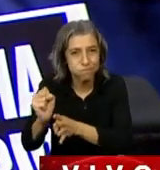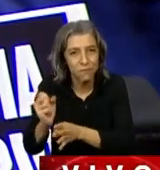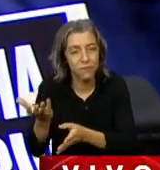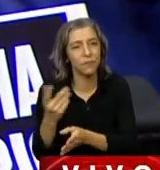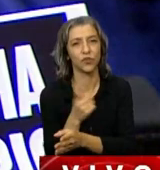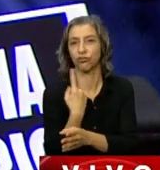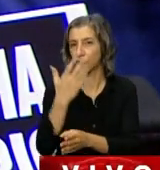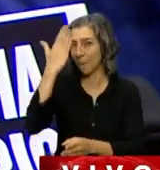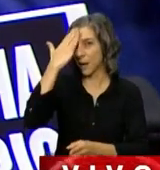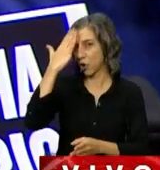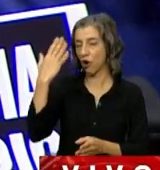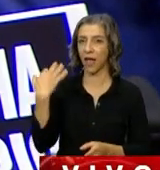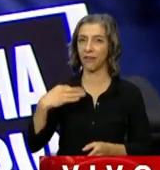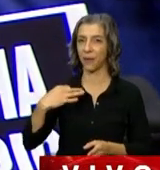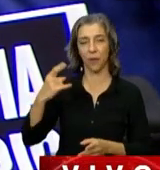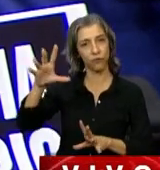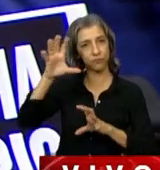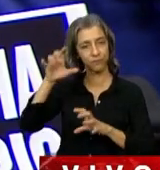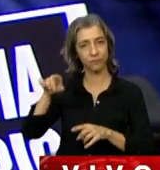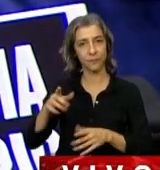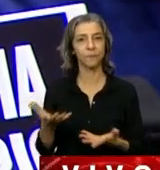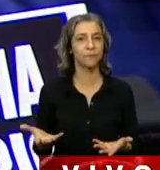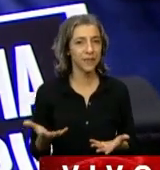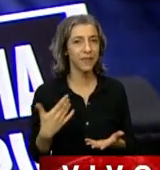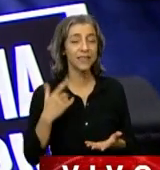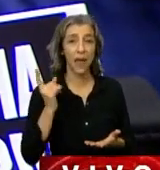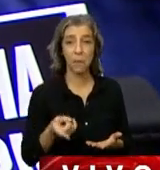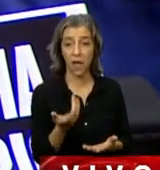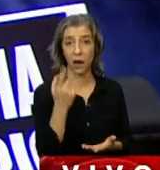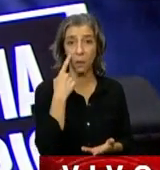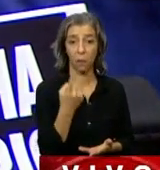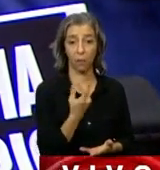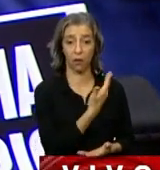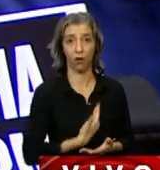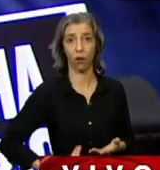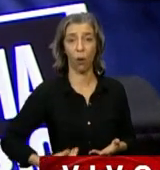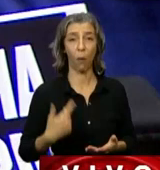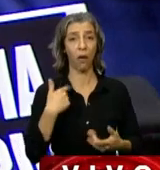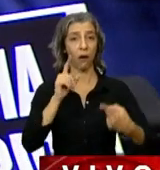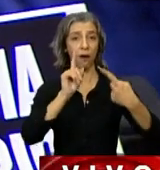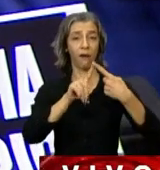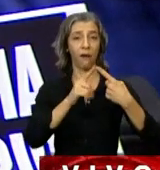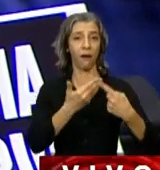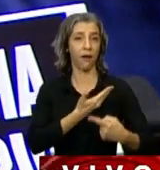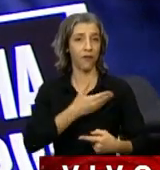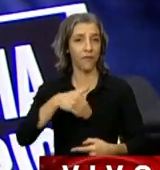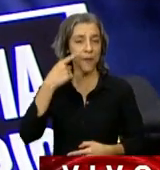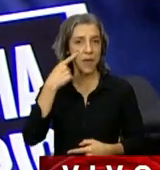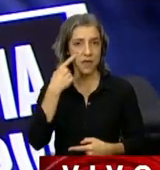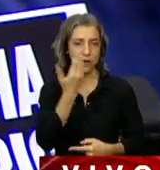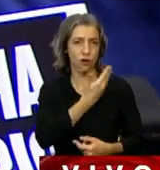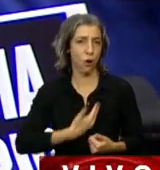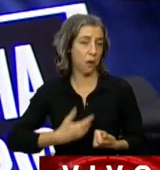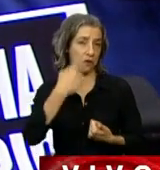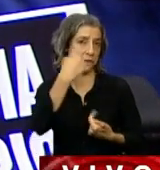Está claro que gobiernos que pactan con el FMI, está claro que gobiernos que se